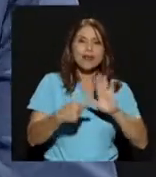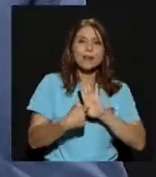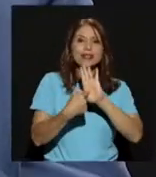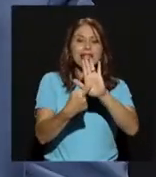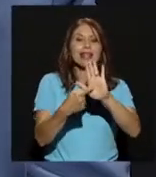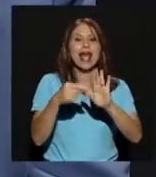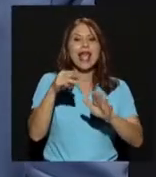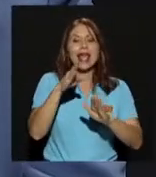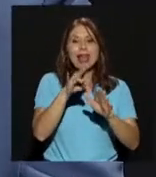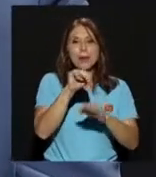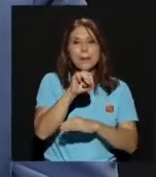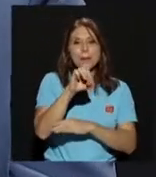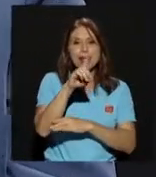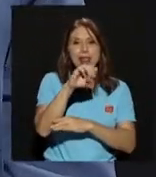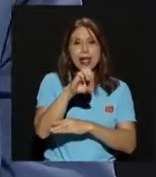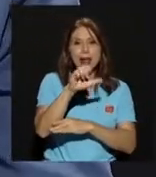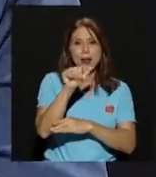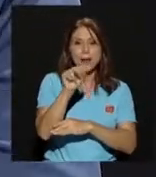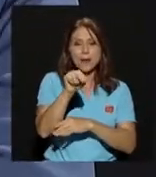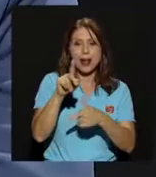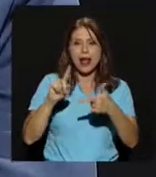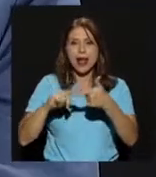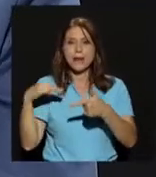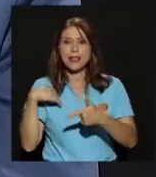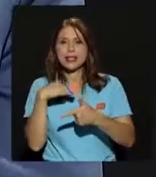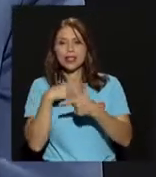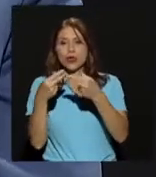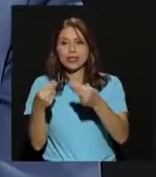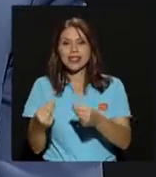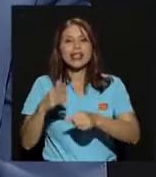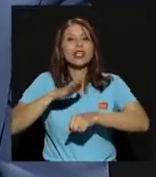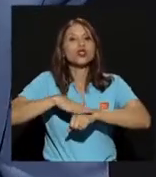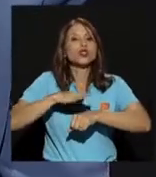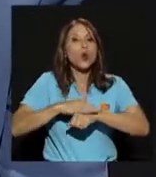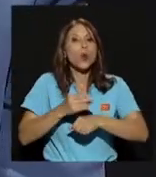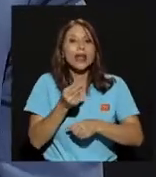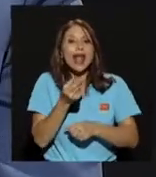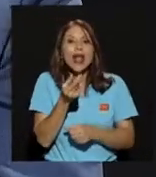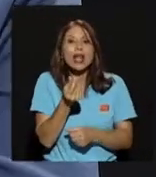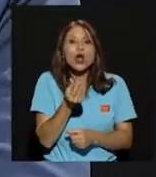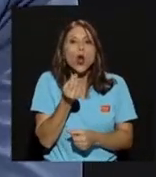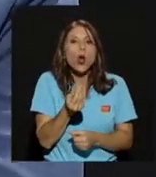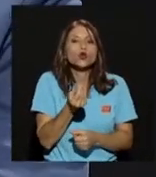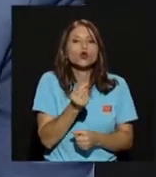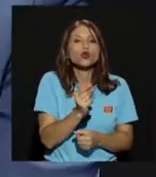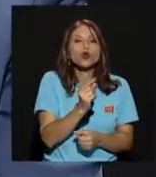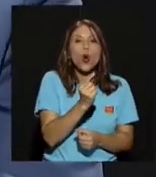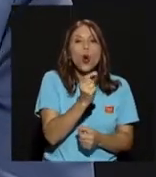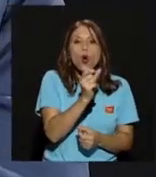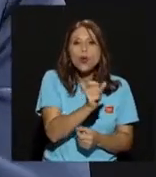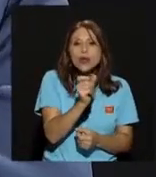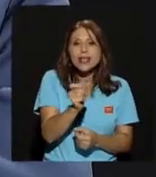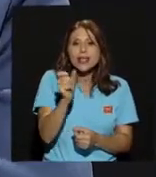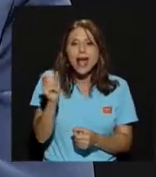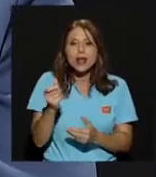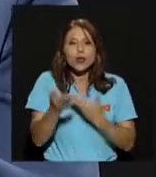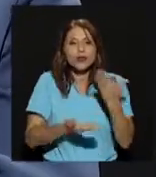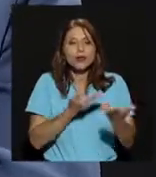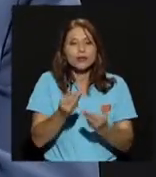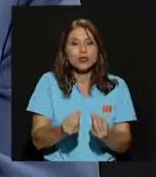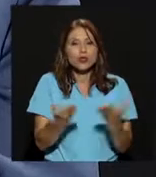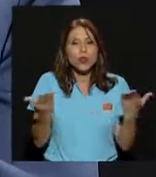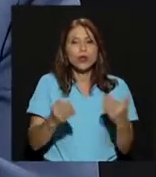como el ministerio de hacienda sobre el costo unitario de los servicios públicos sobre la eficiencia de los programas públicos